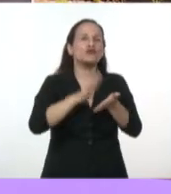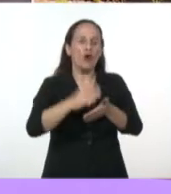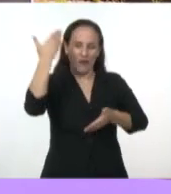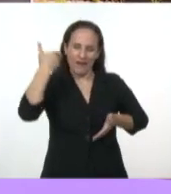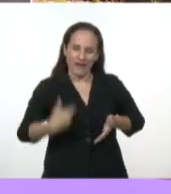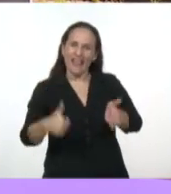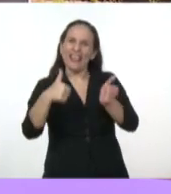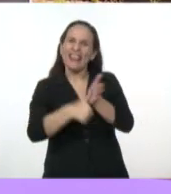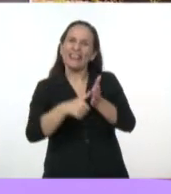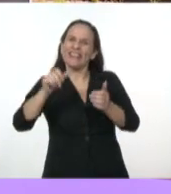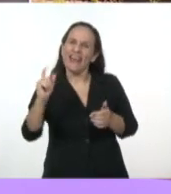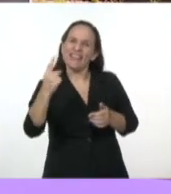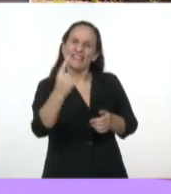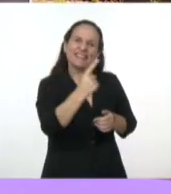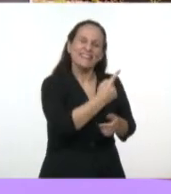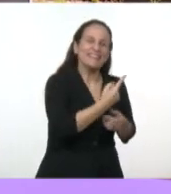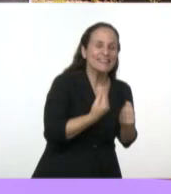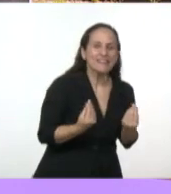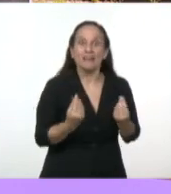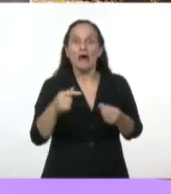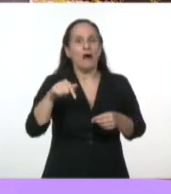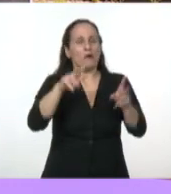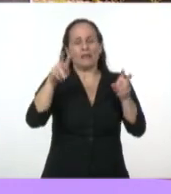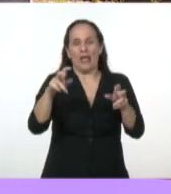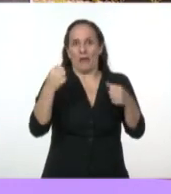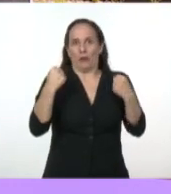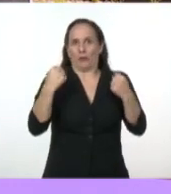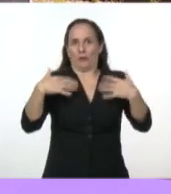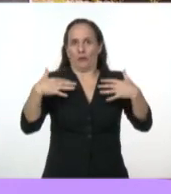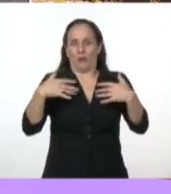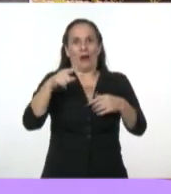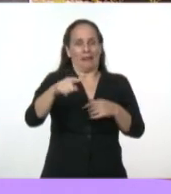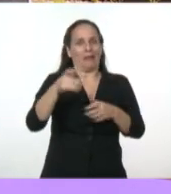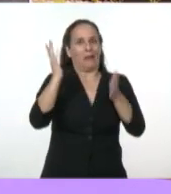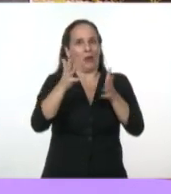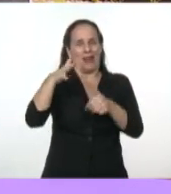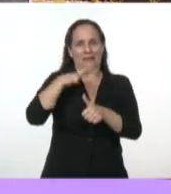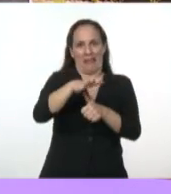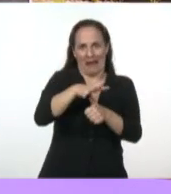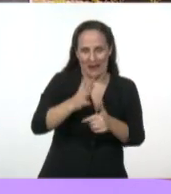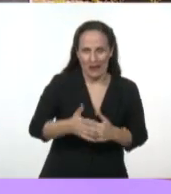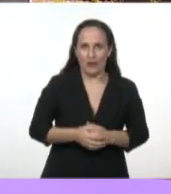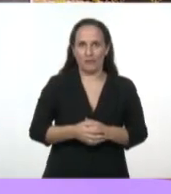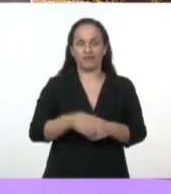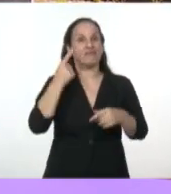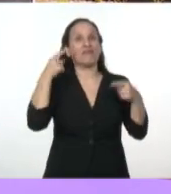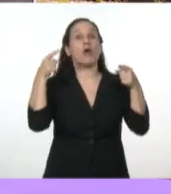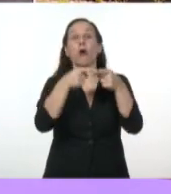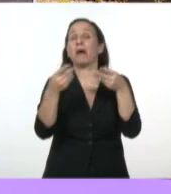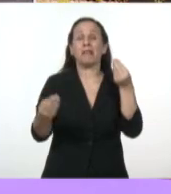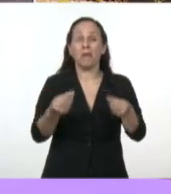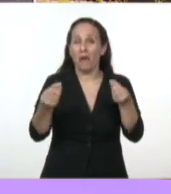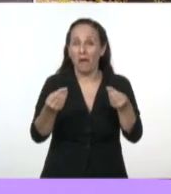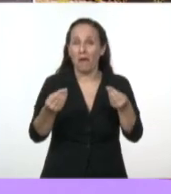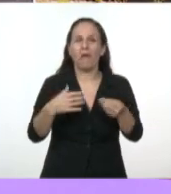bien individuales, hoy vamos a trabajar con un tema bastante fuerte, que es el tema de la violencia de género. Los objetivos principalmente es que los